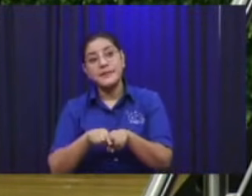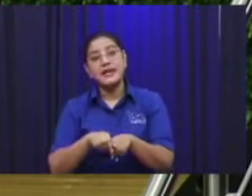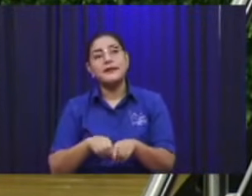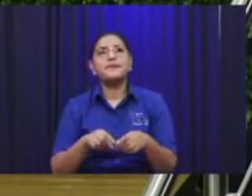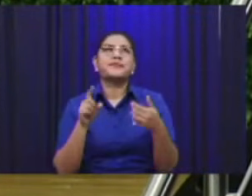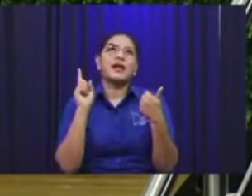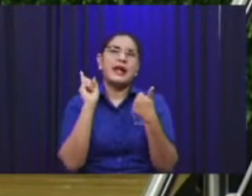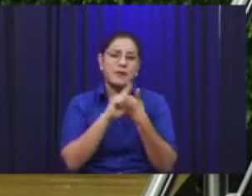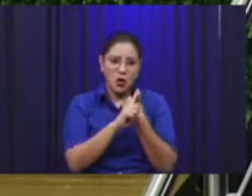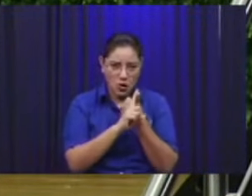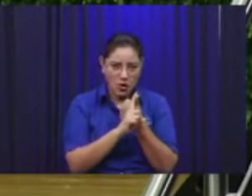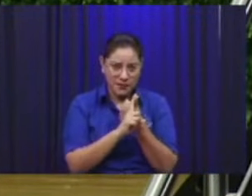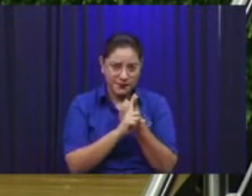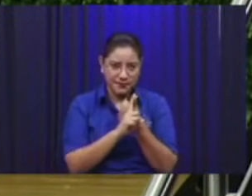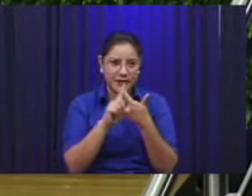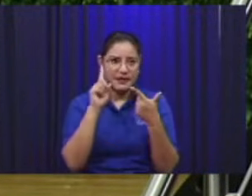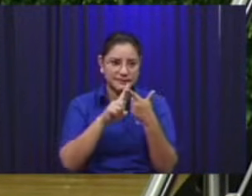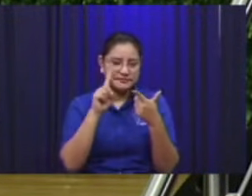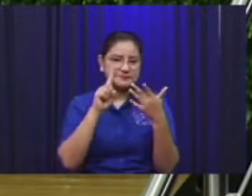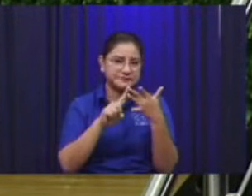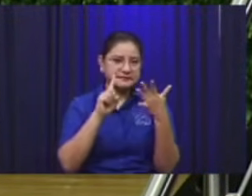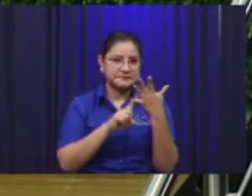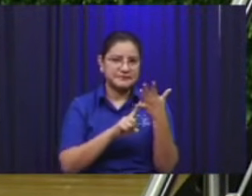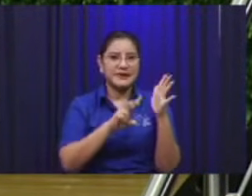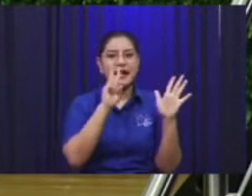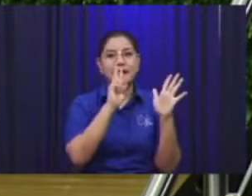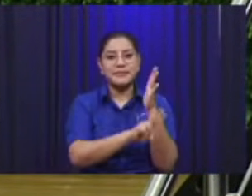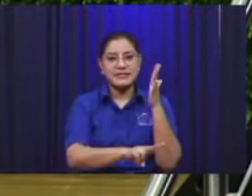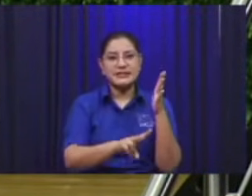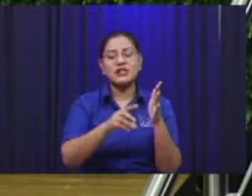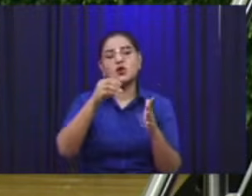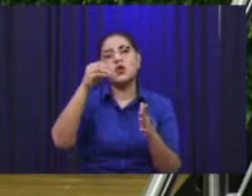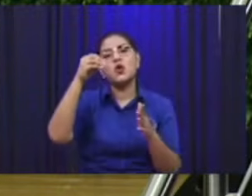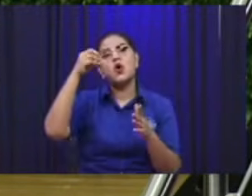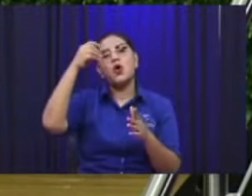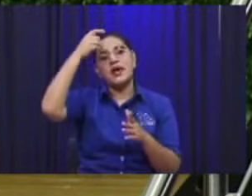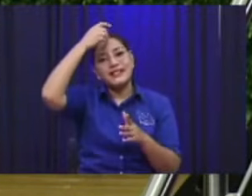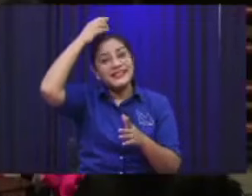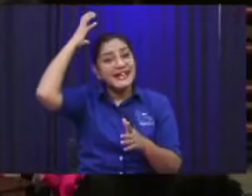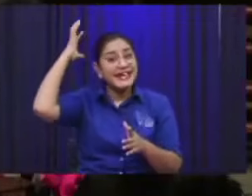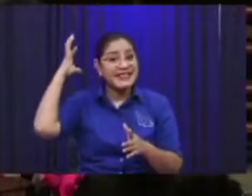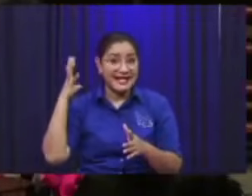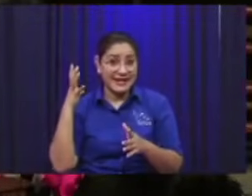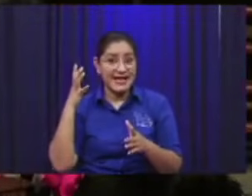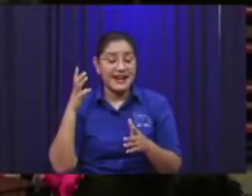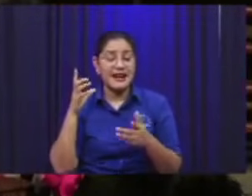enseñe capítulo por capítulo versículo por versículo el libro de daniel apocalipsis hebreos